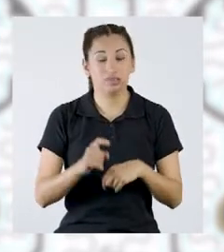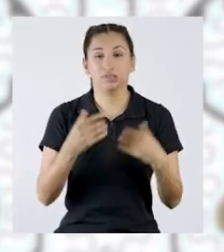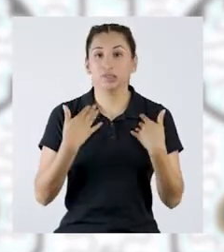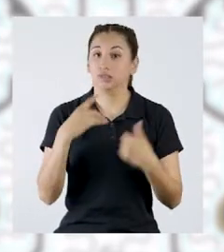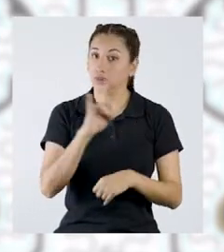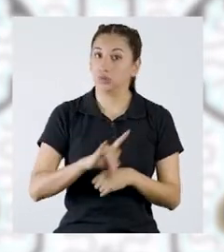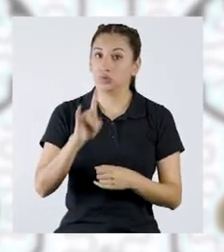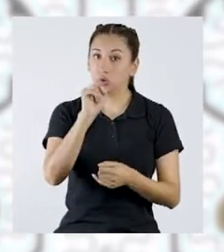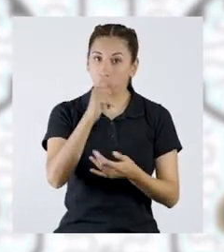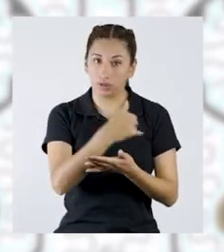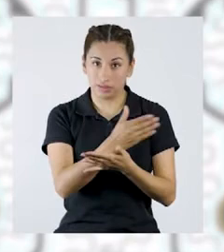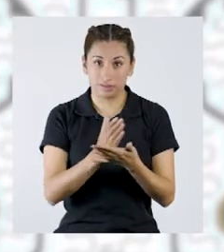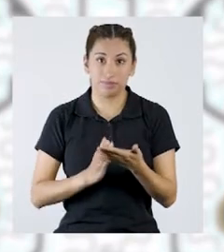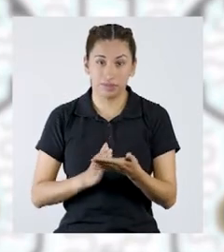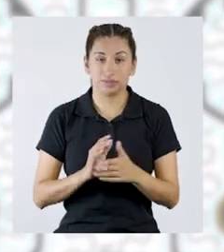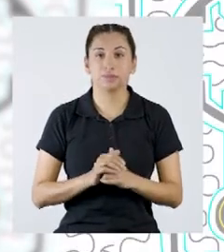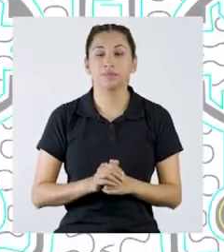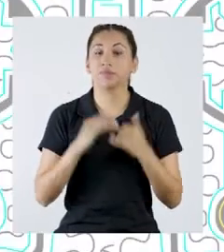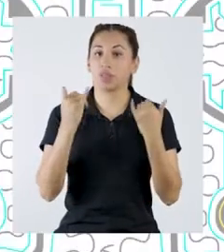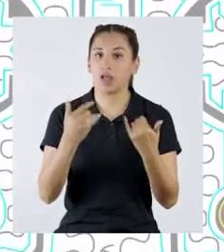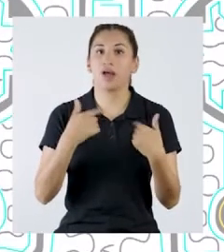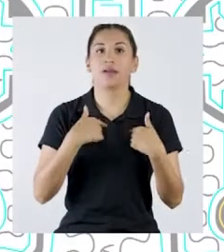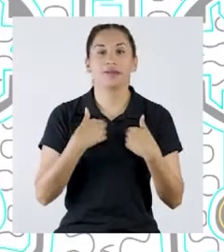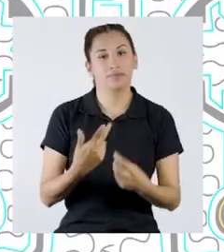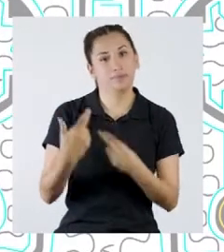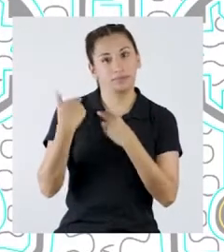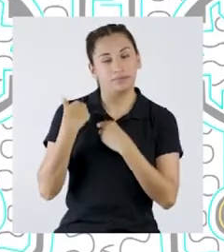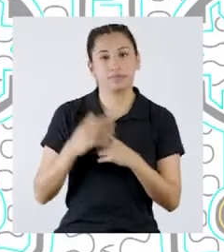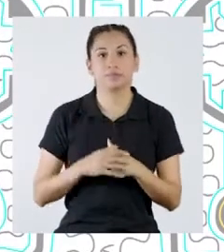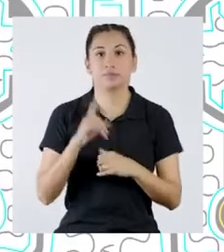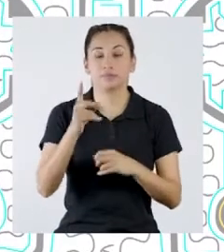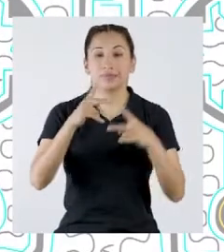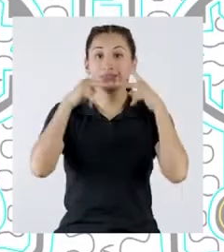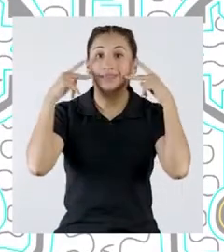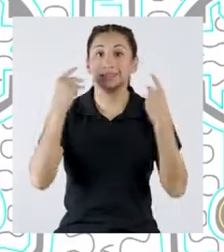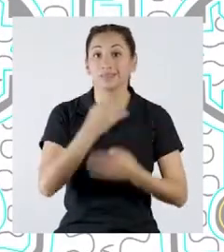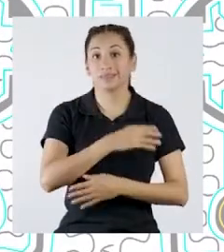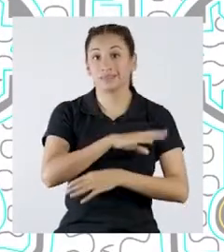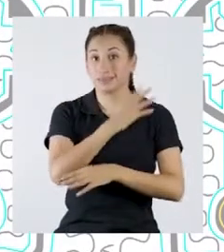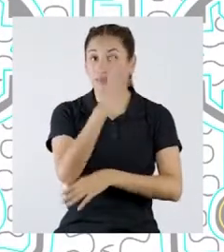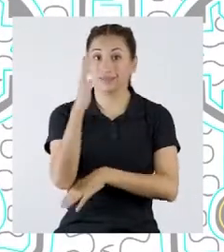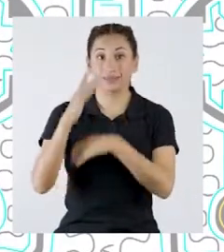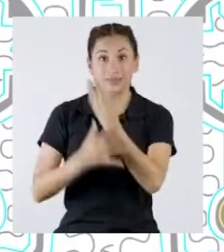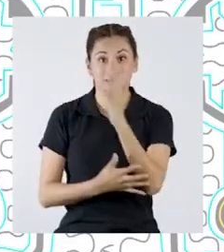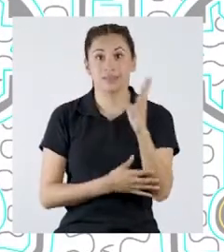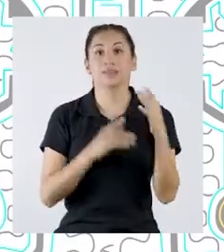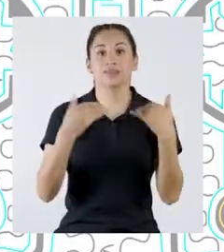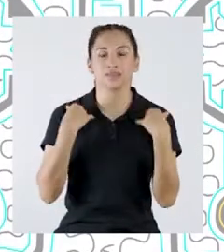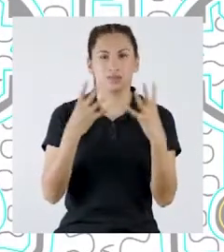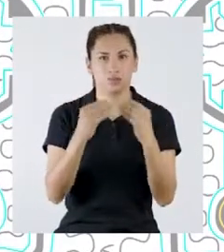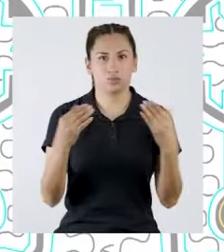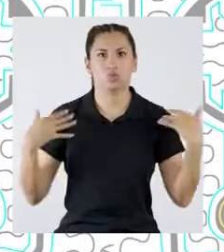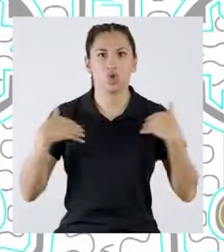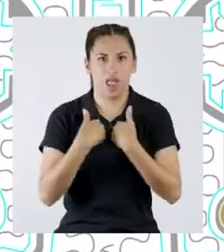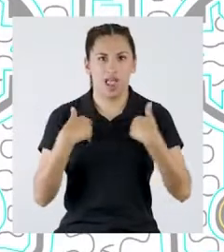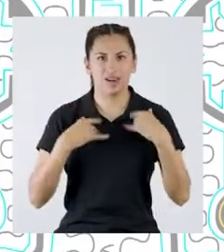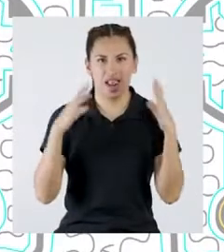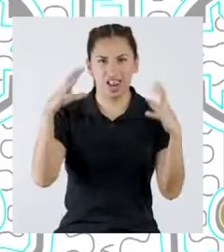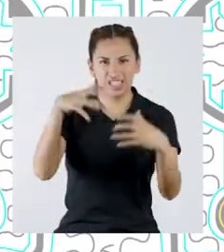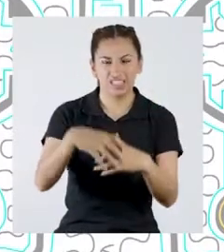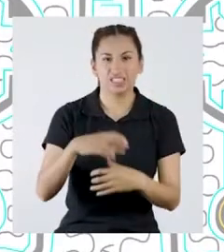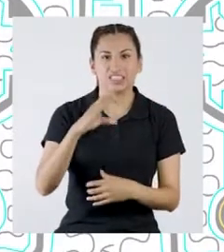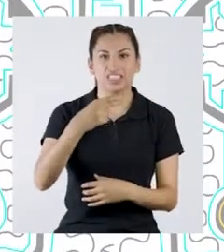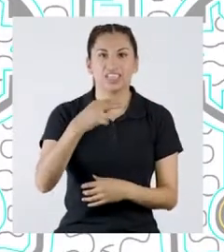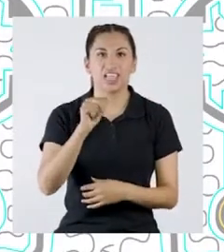debemos usarlos racionalmente. Ahora me toca a mí. En la selva hay muchos animales salvajes,